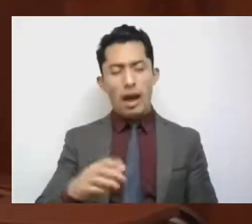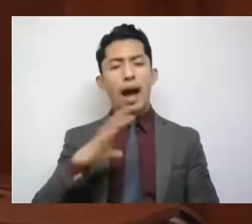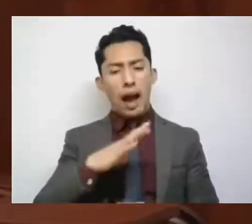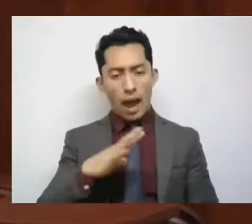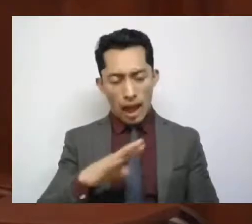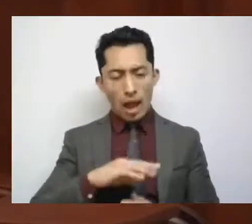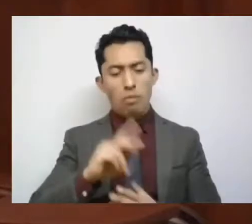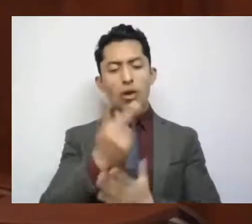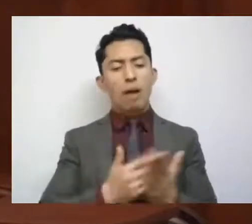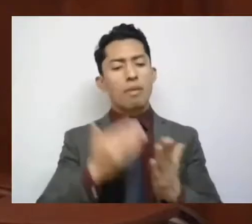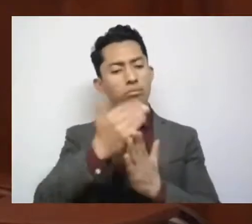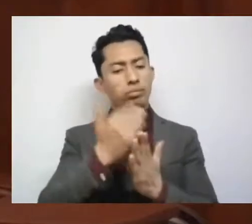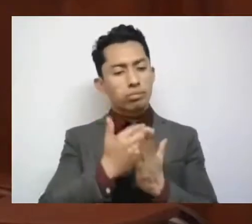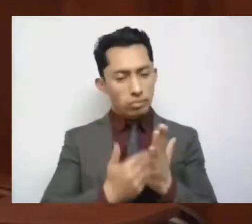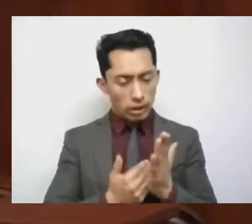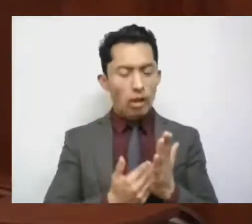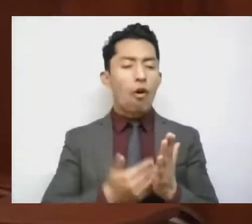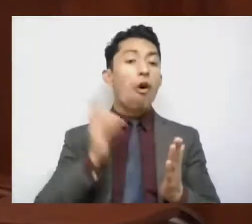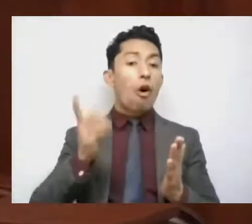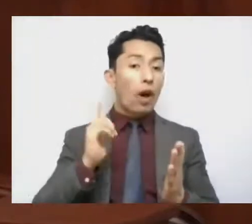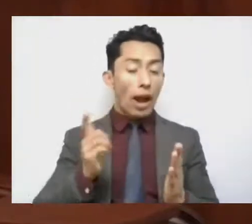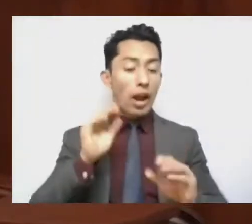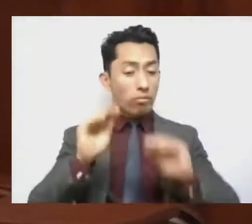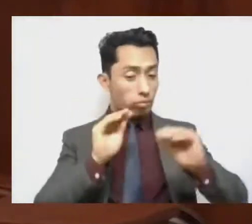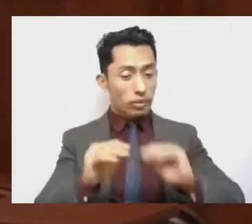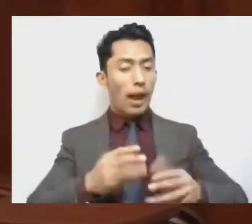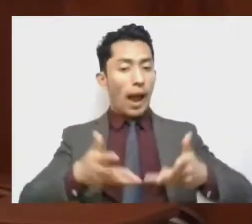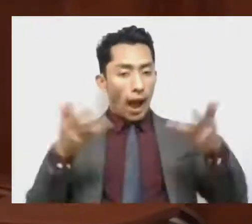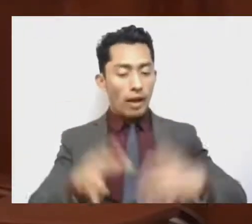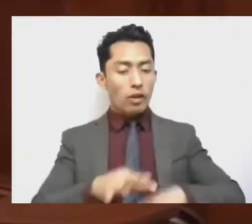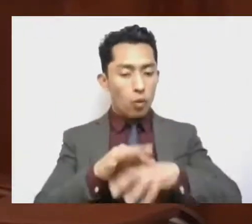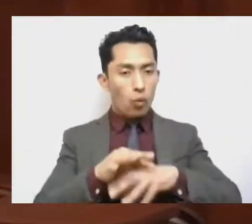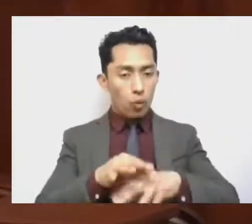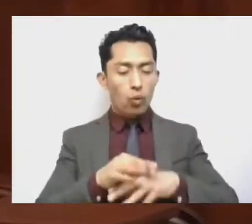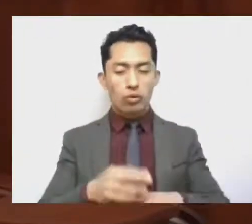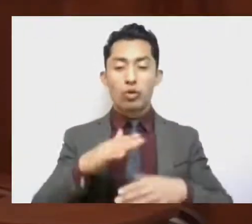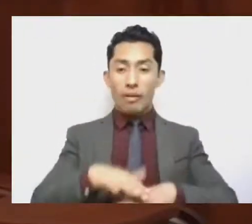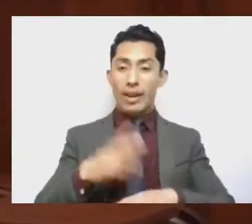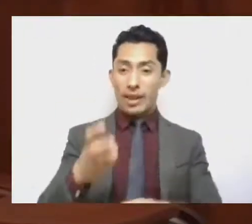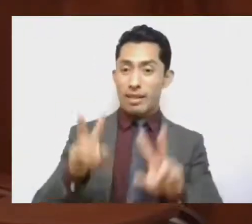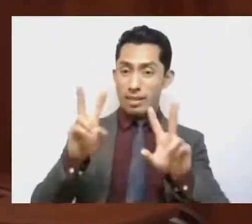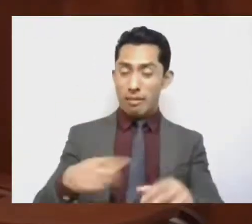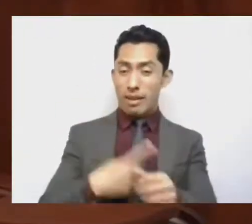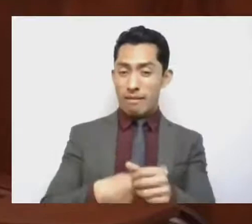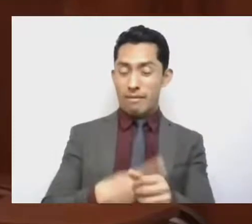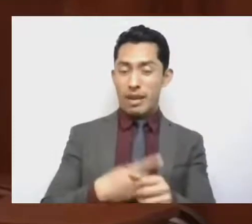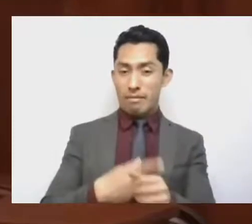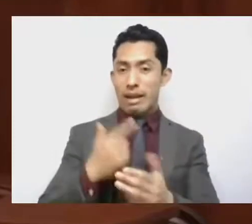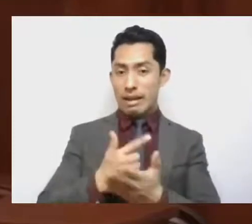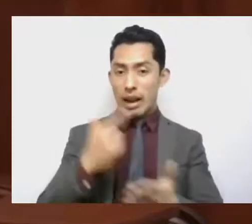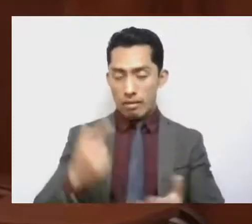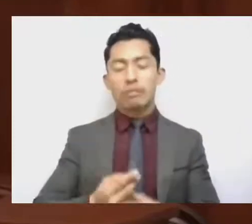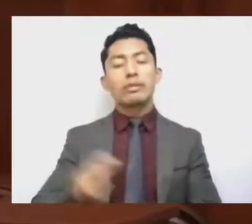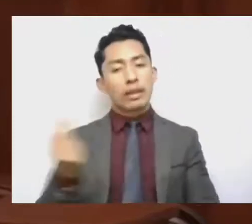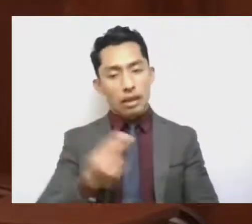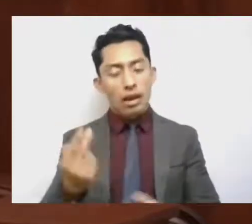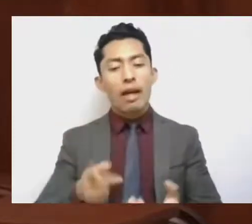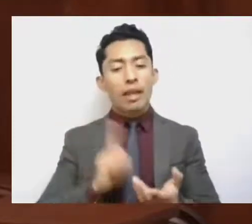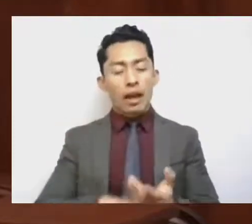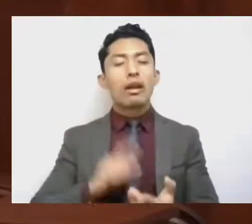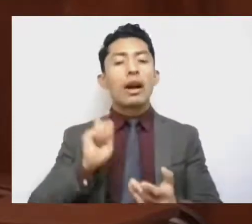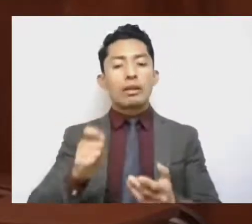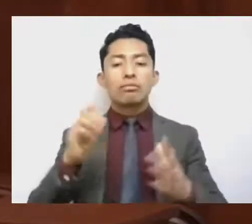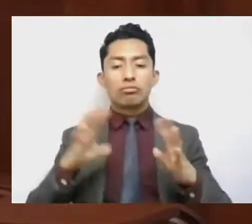políticas públicas que se puedan diseñar y ejecutar al respecto de este tema, es necesario concretar la creación de